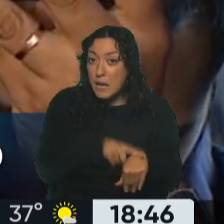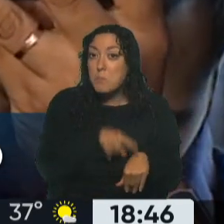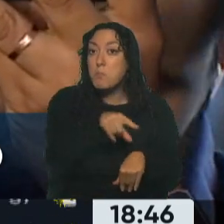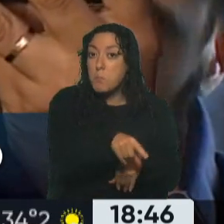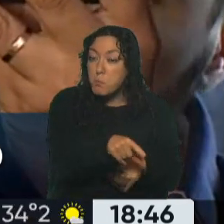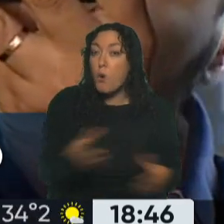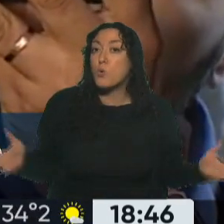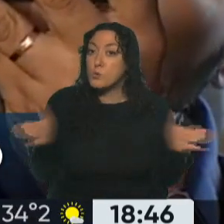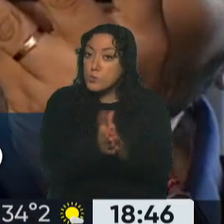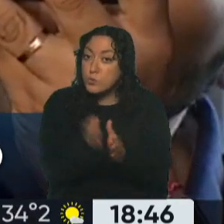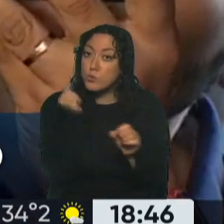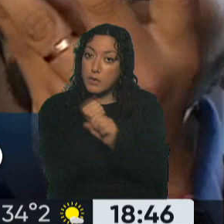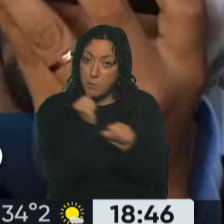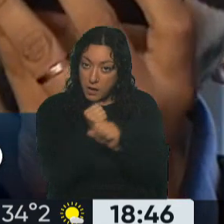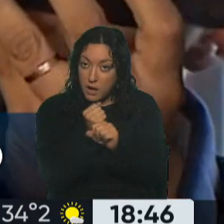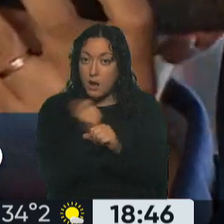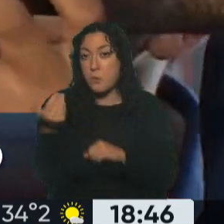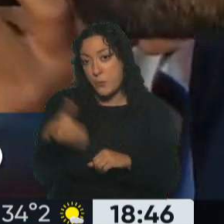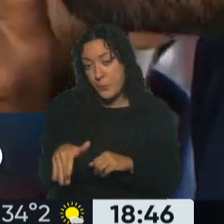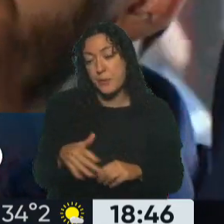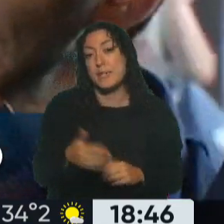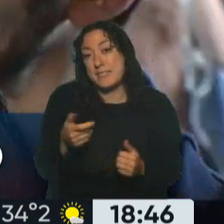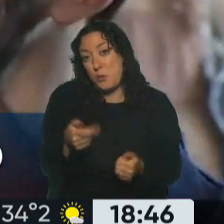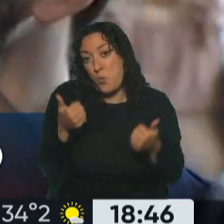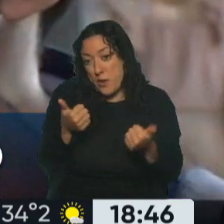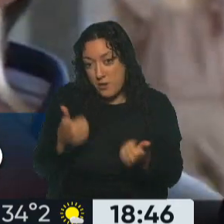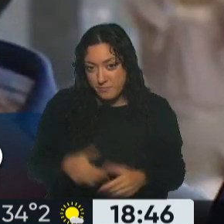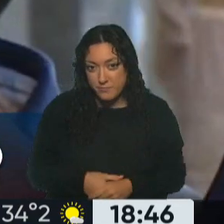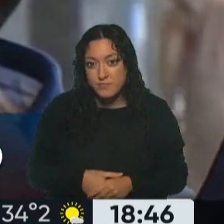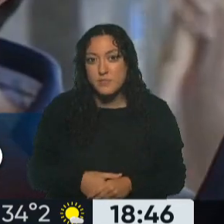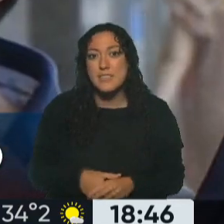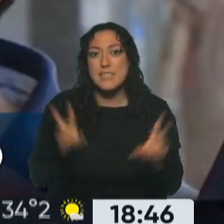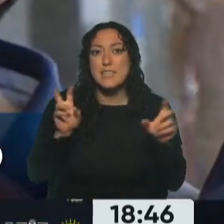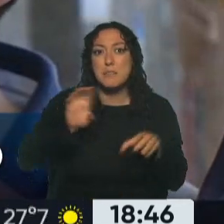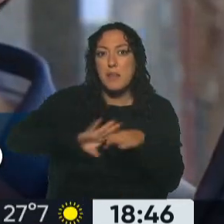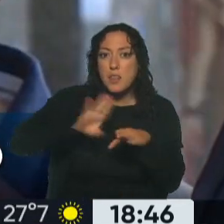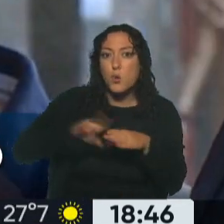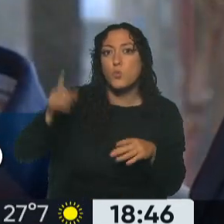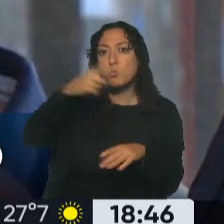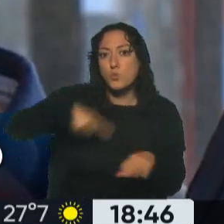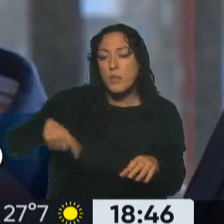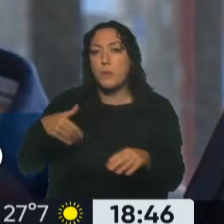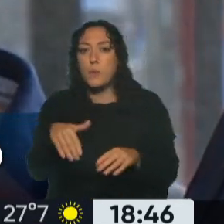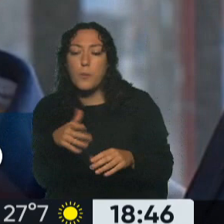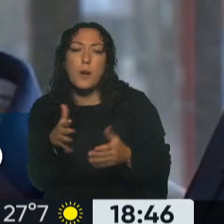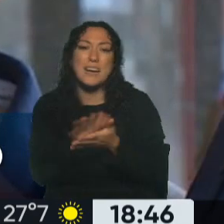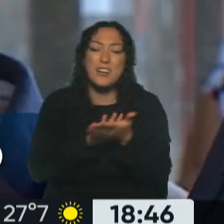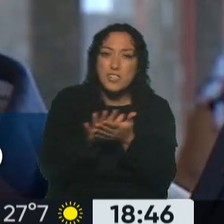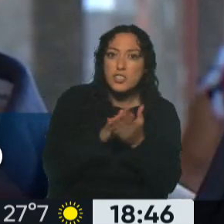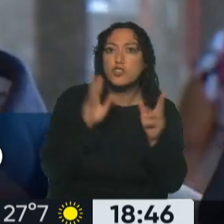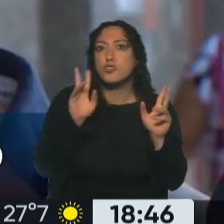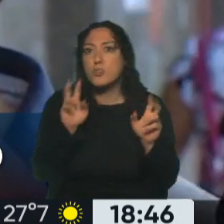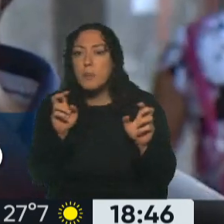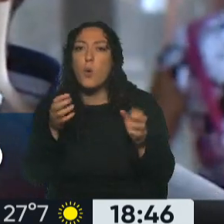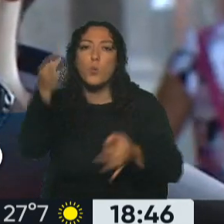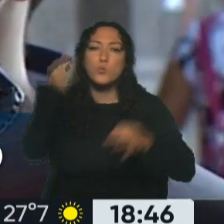hacer en conjunto, lo vamos a estar trabajando en conjunto. Teniendo en cuenta la deuda, ¿ustedes van a poner en la mesa de negociación el traspaso de la justicia, por ejemplo? No,